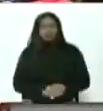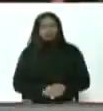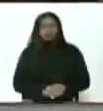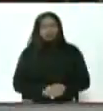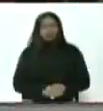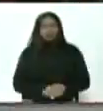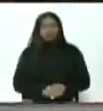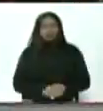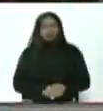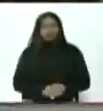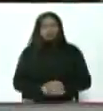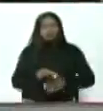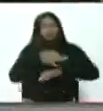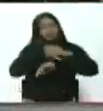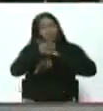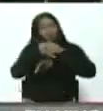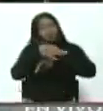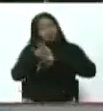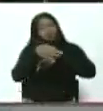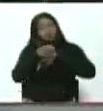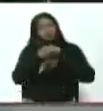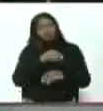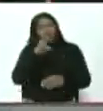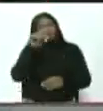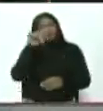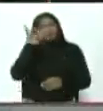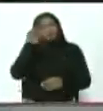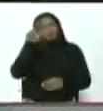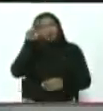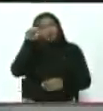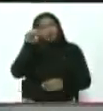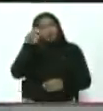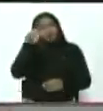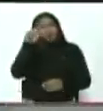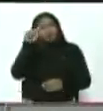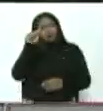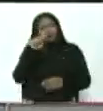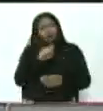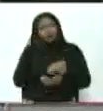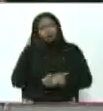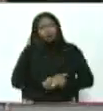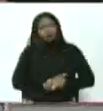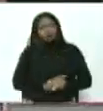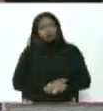En el municipio Miranda, Ángel Vázquez.